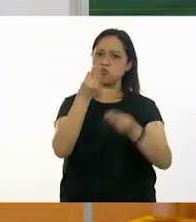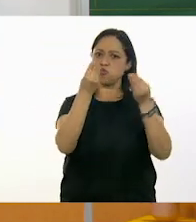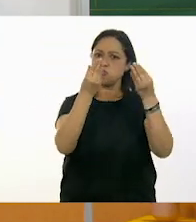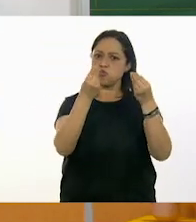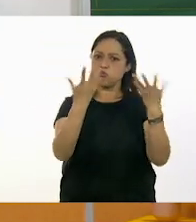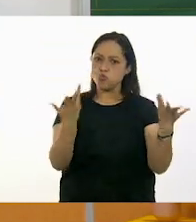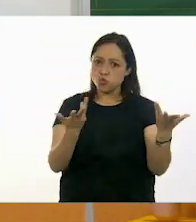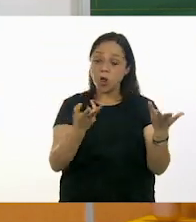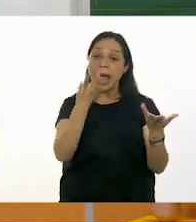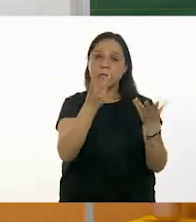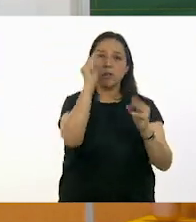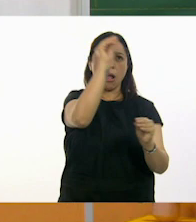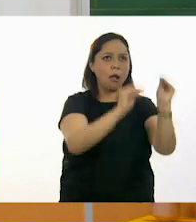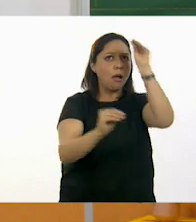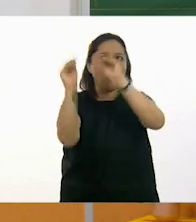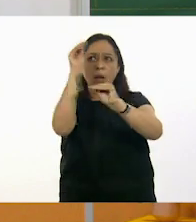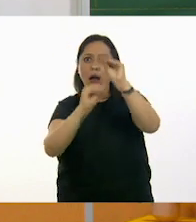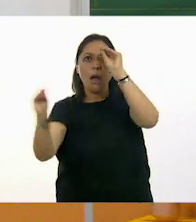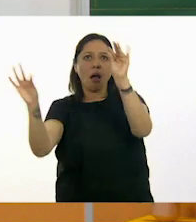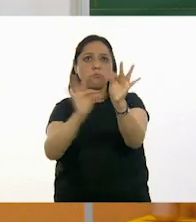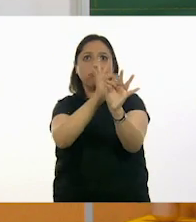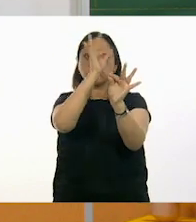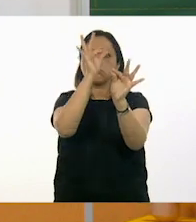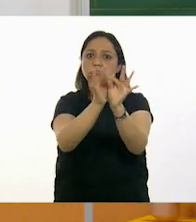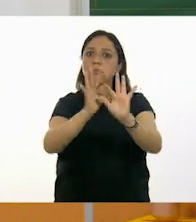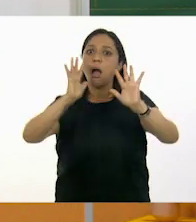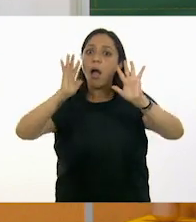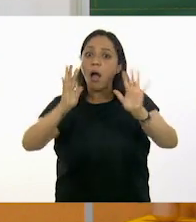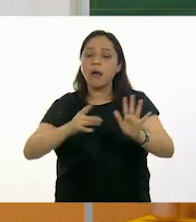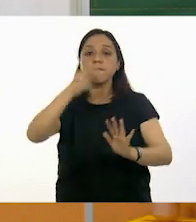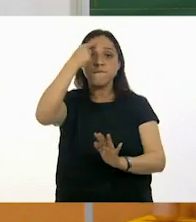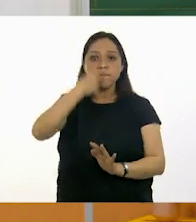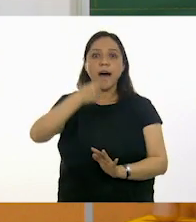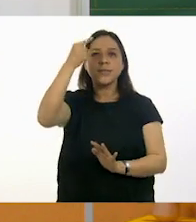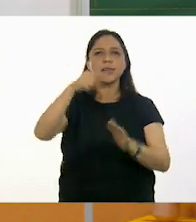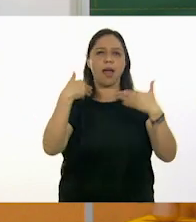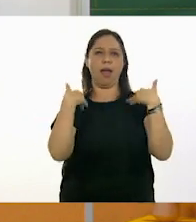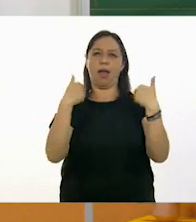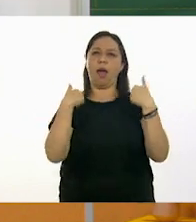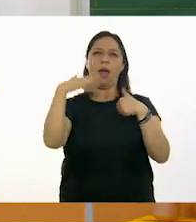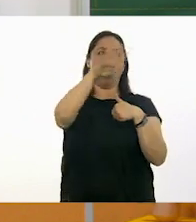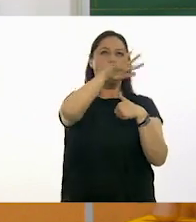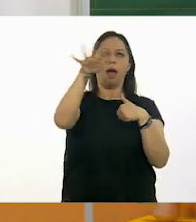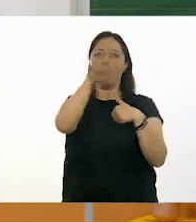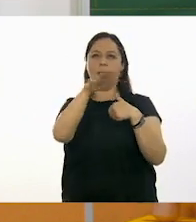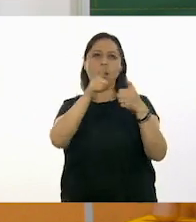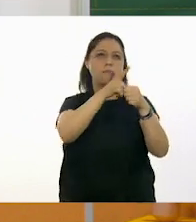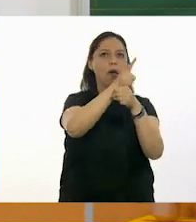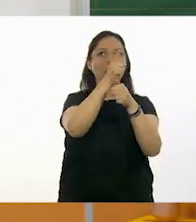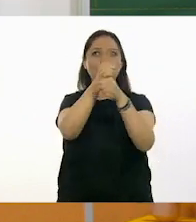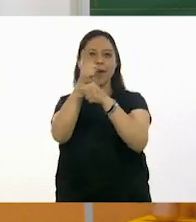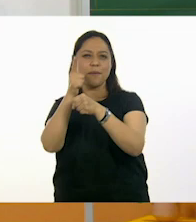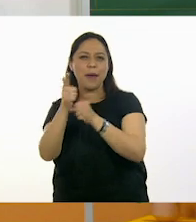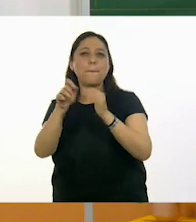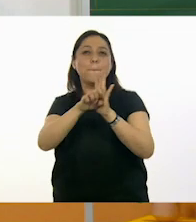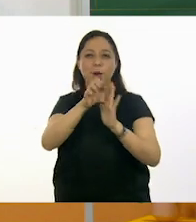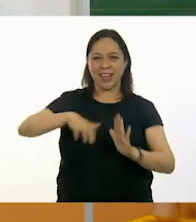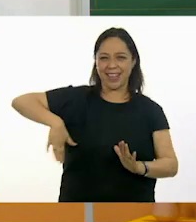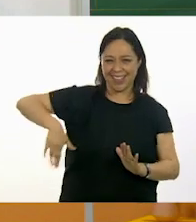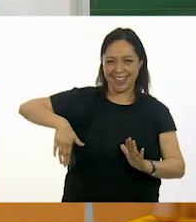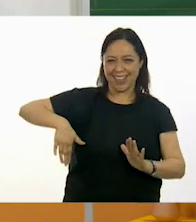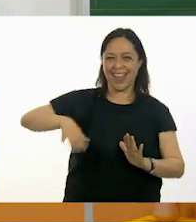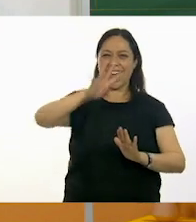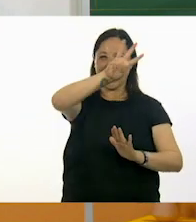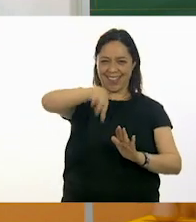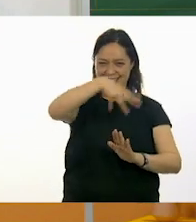una vez que colocamos la información donde debe de estar, es mucho más fácil leerlas y averiguar cosas como lo vimos en la tabla